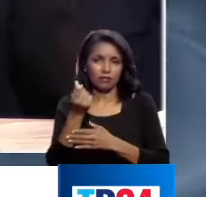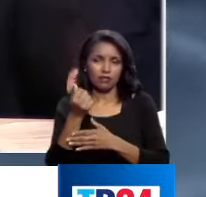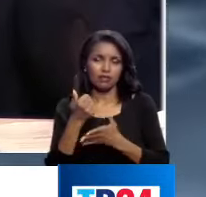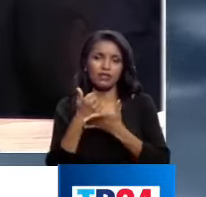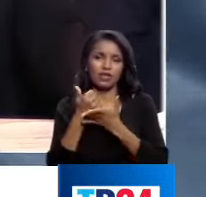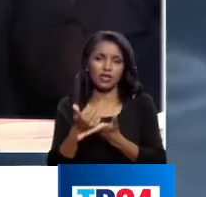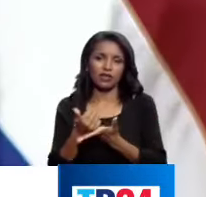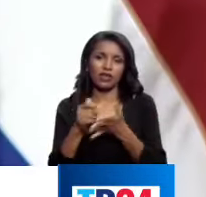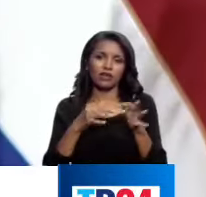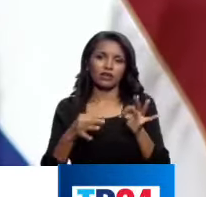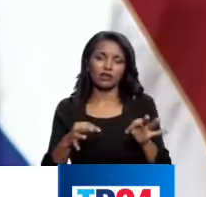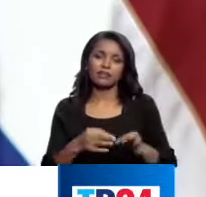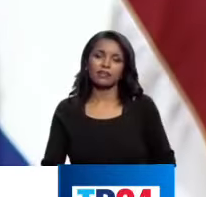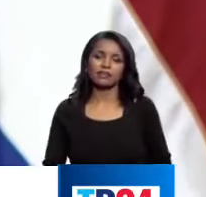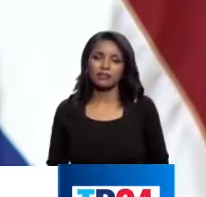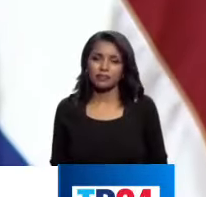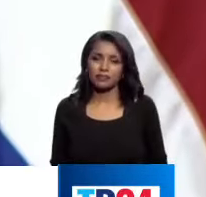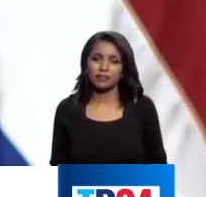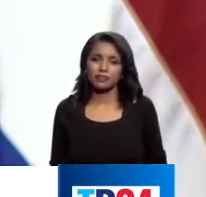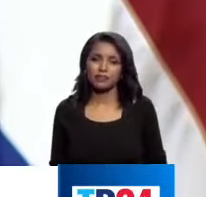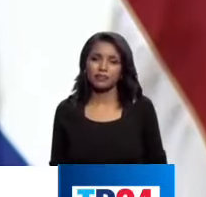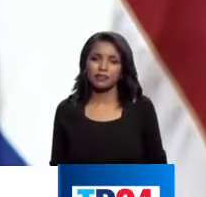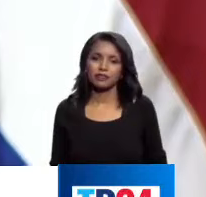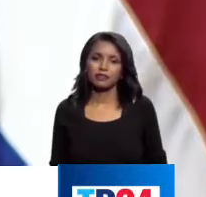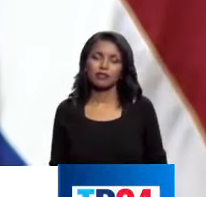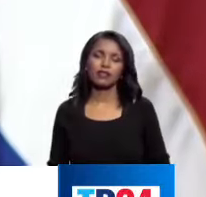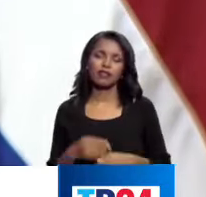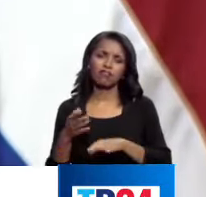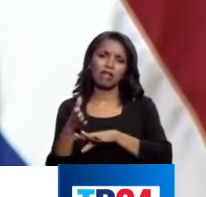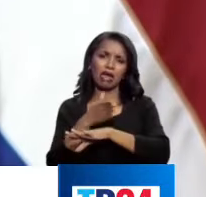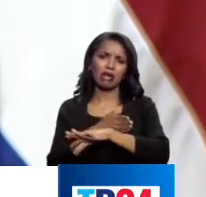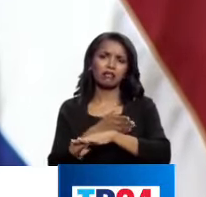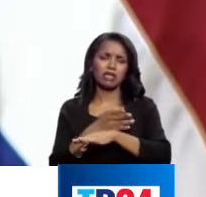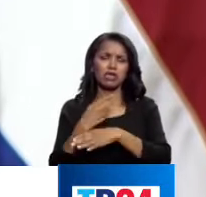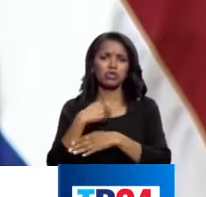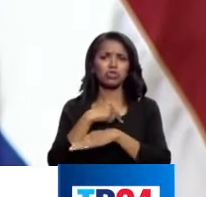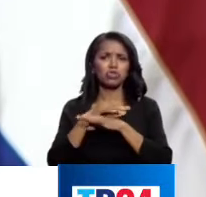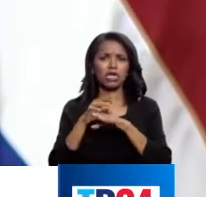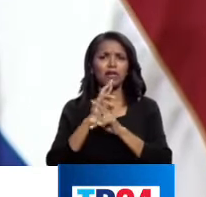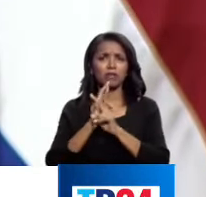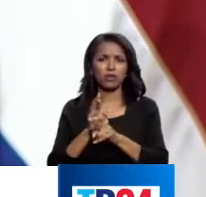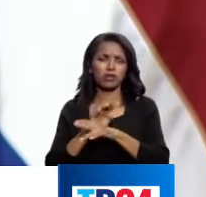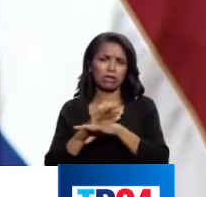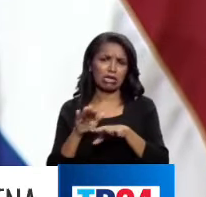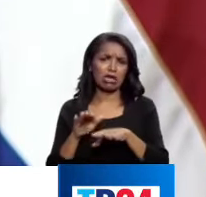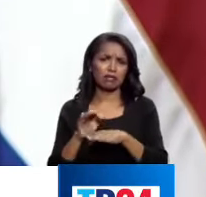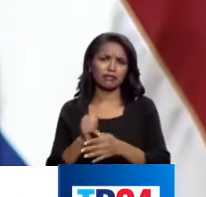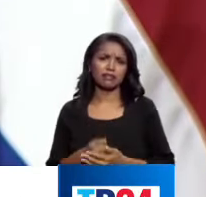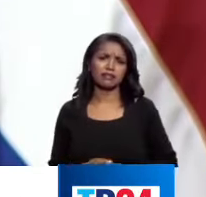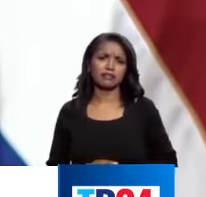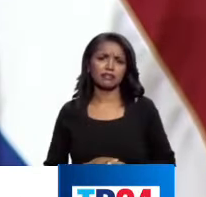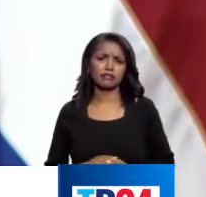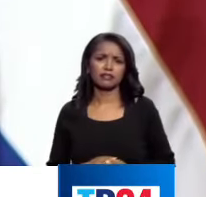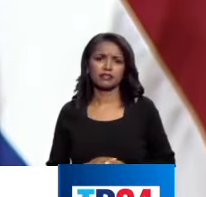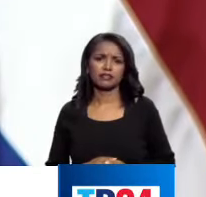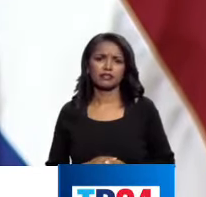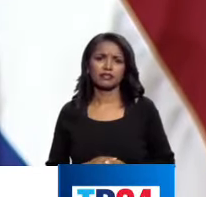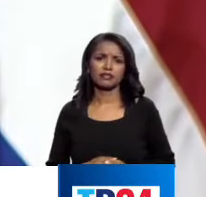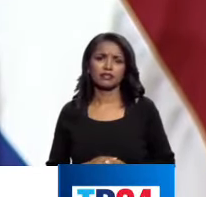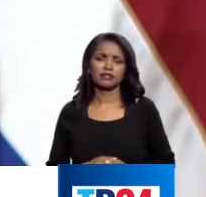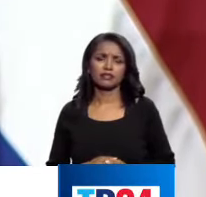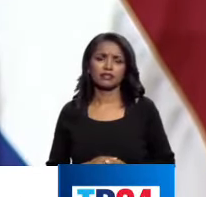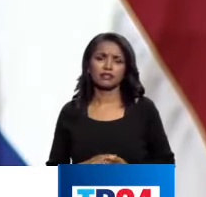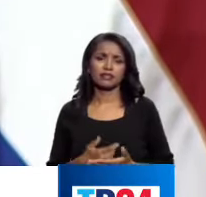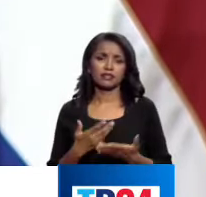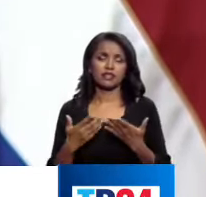allá de cuánto se tenga? Es un tema que nosotros hemos conversado también con el sector, y obviamente estar hablando de pasar el control previo a control